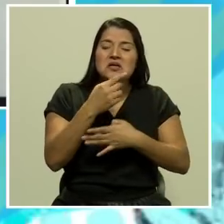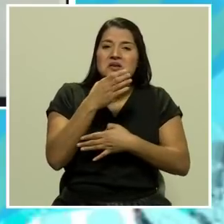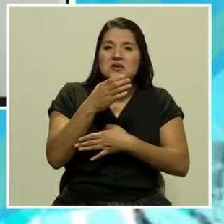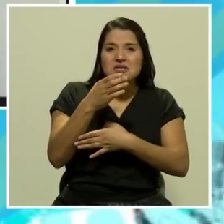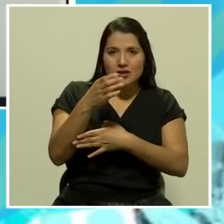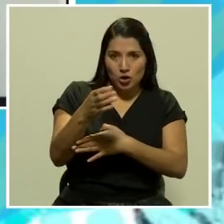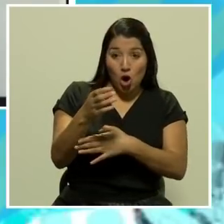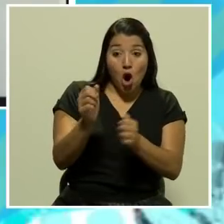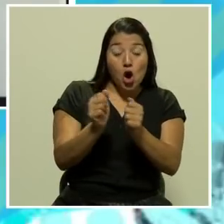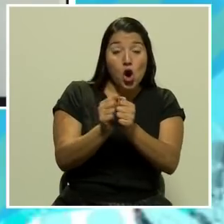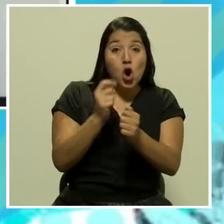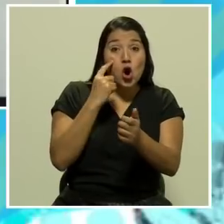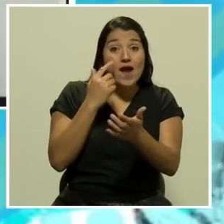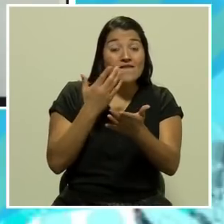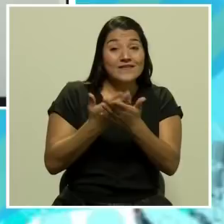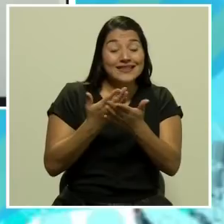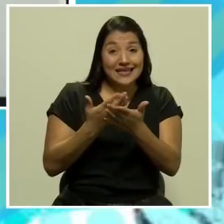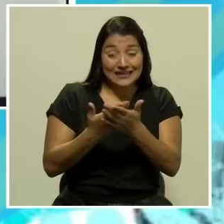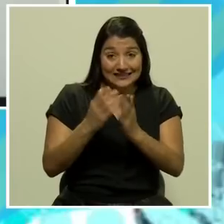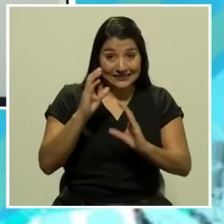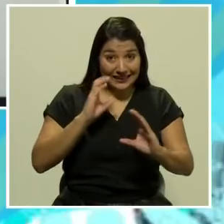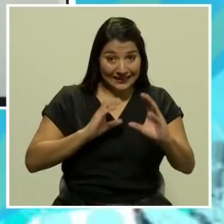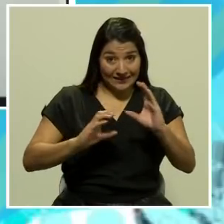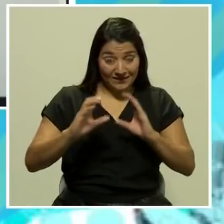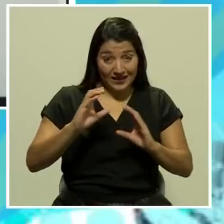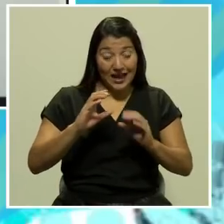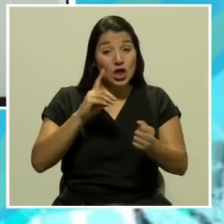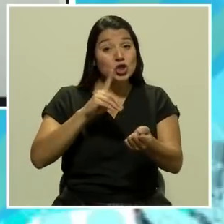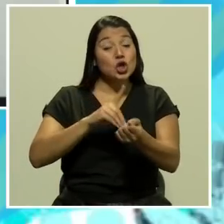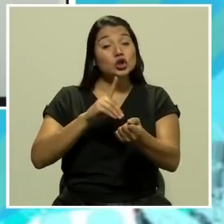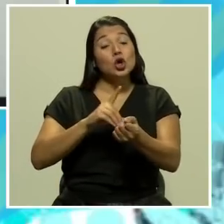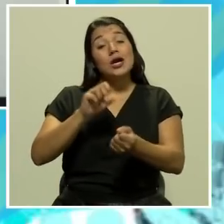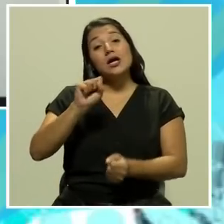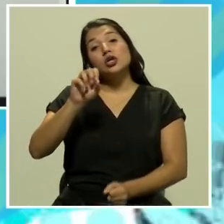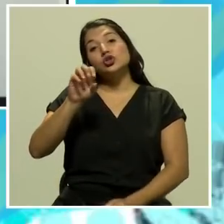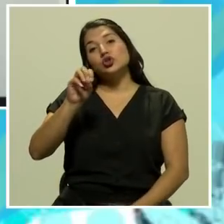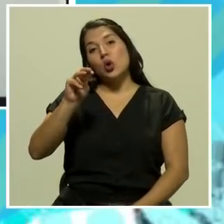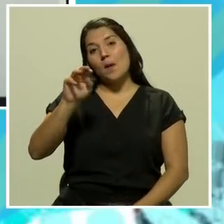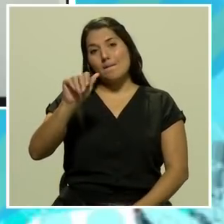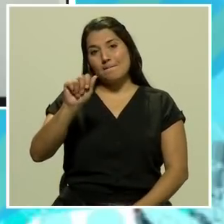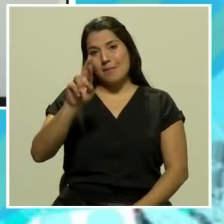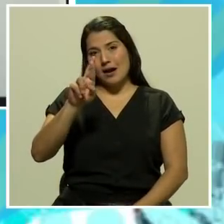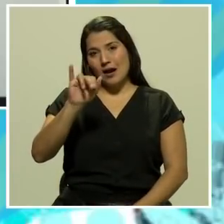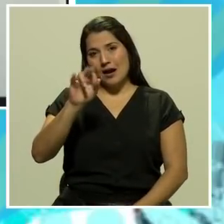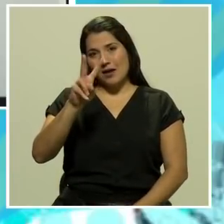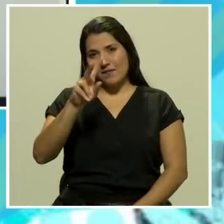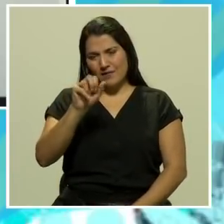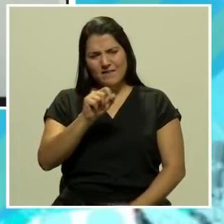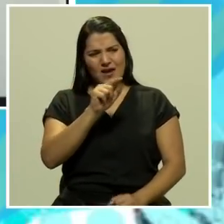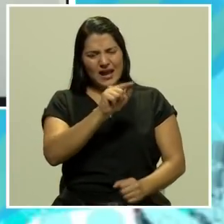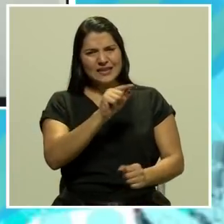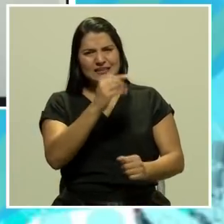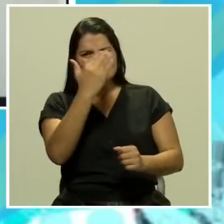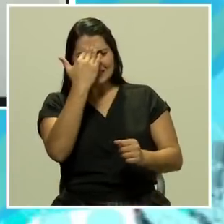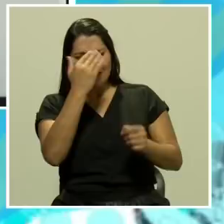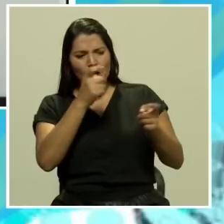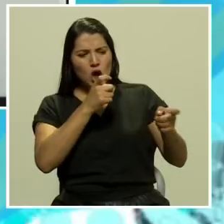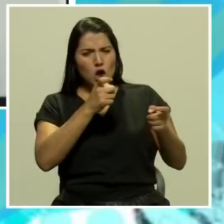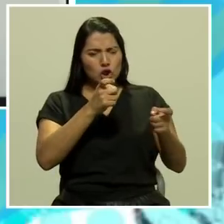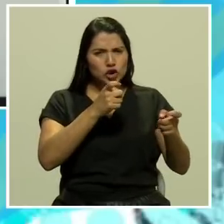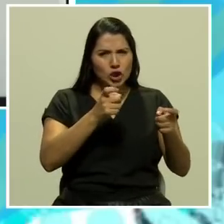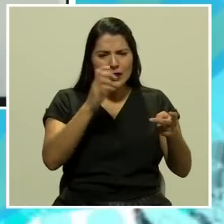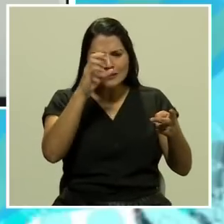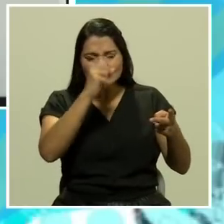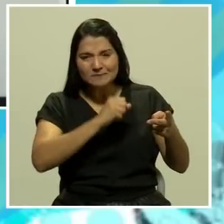en evidencia científica. La doctora Somarribas fue entrenada en control y prevención de infecciones en el St.